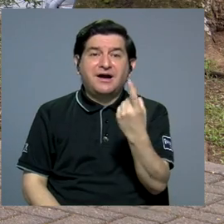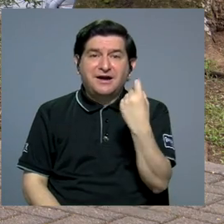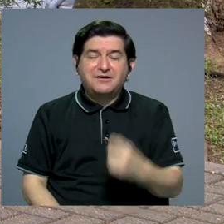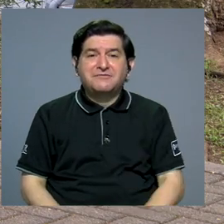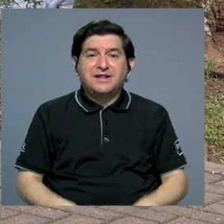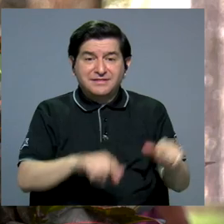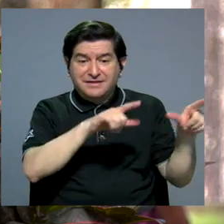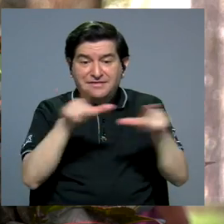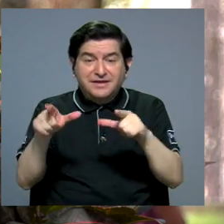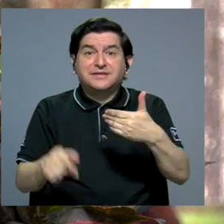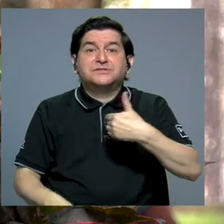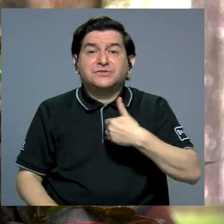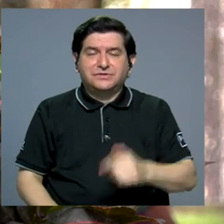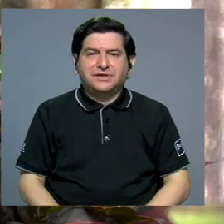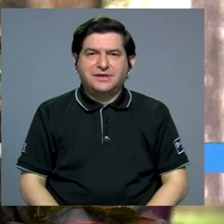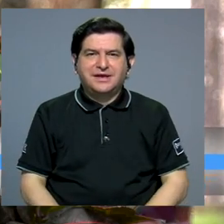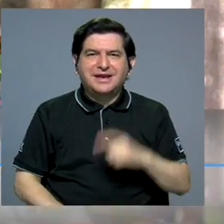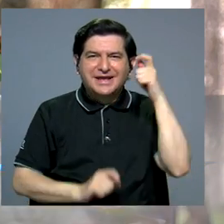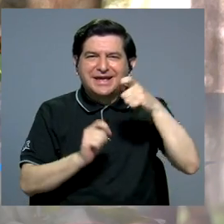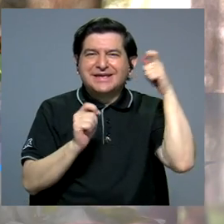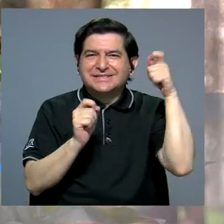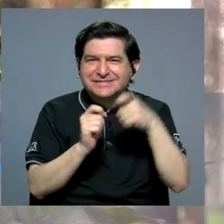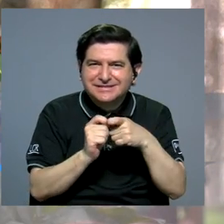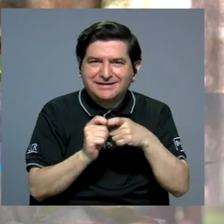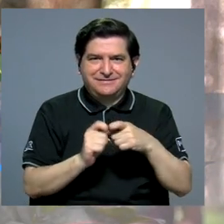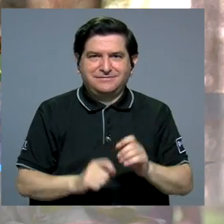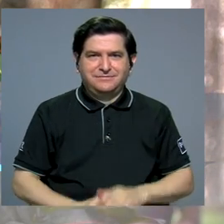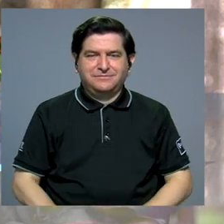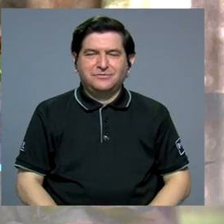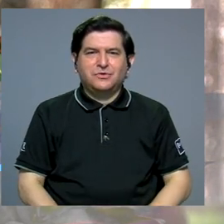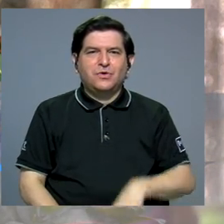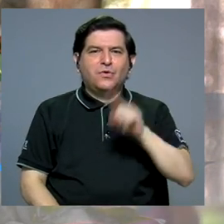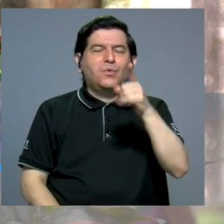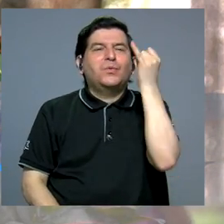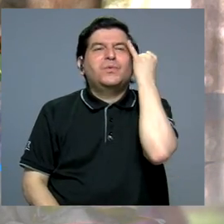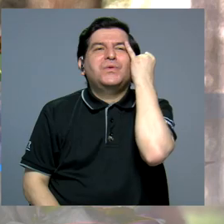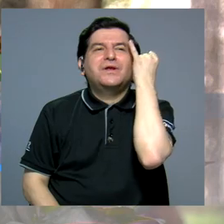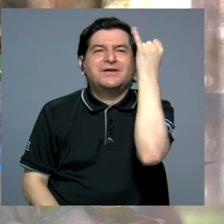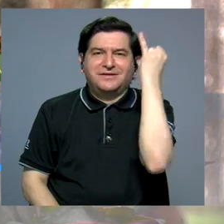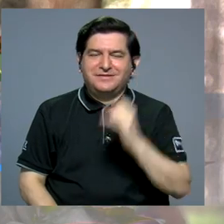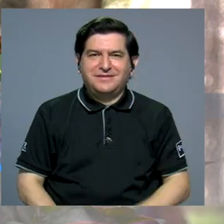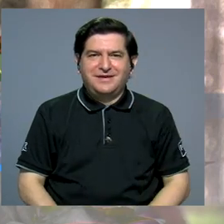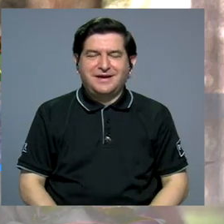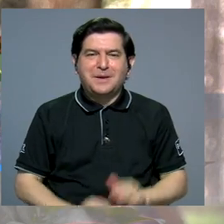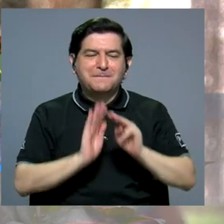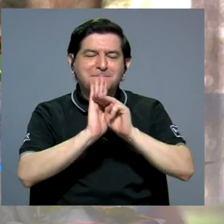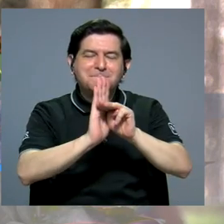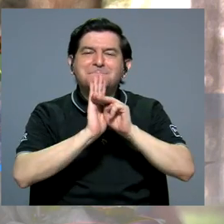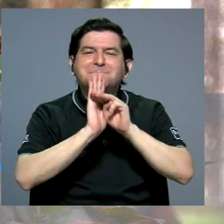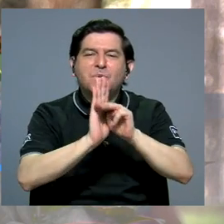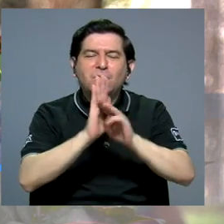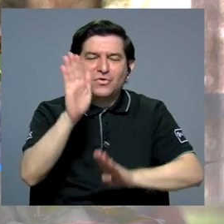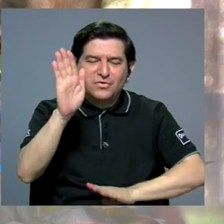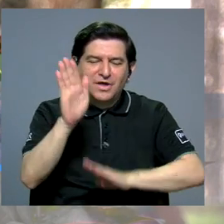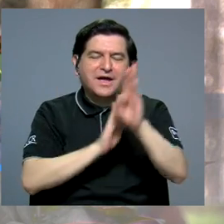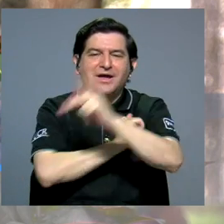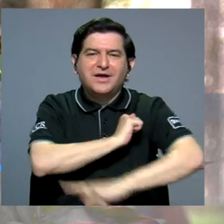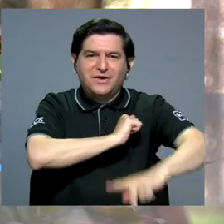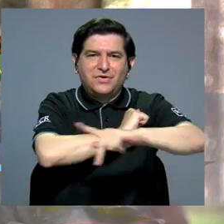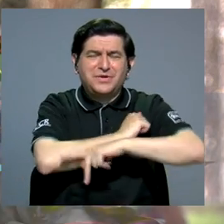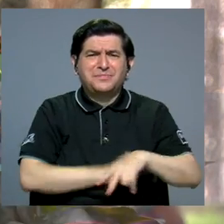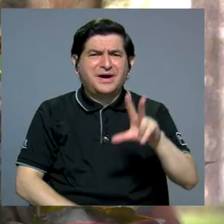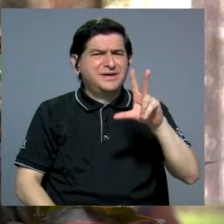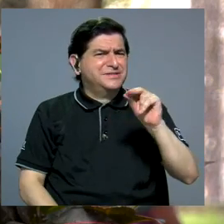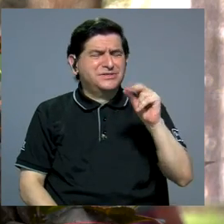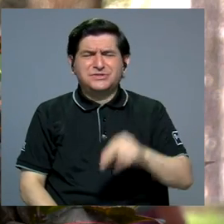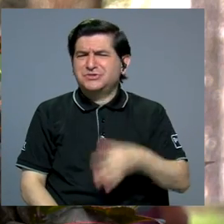de disponibilidad. Justo ahí, don Luis, hay una idea de que el modelo de desarrollo país